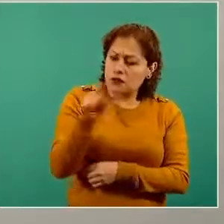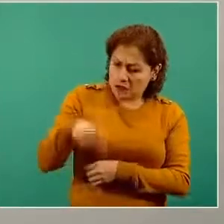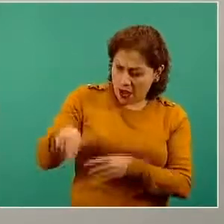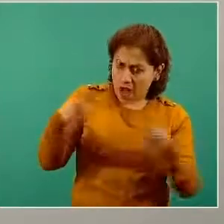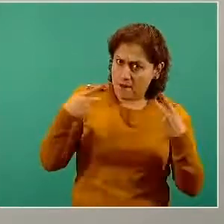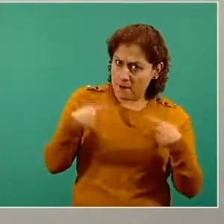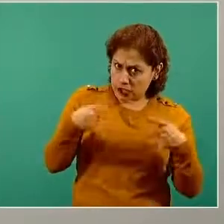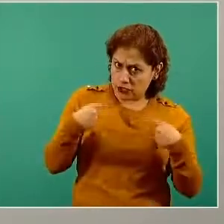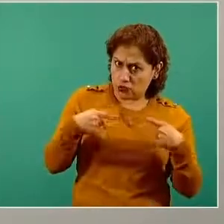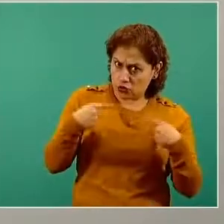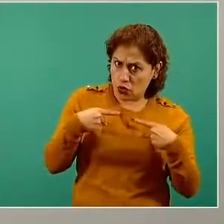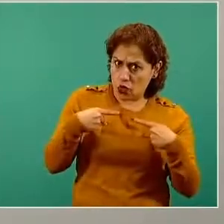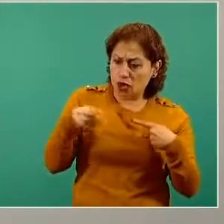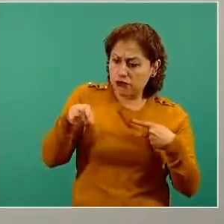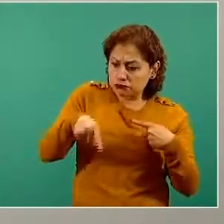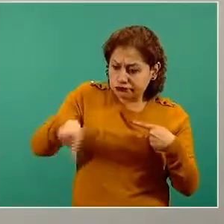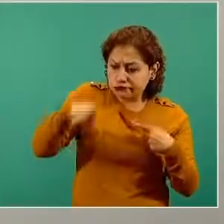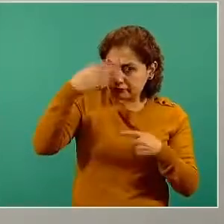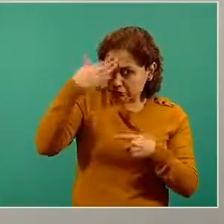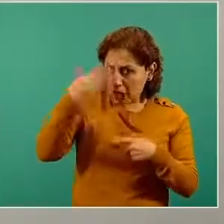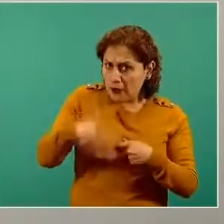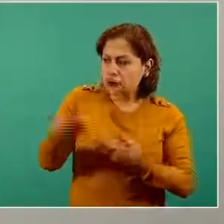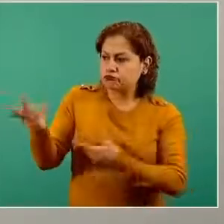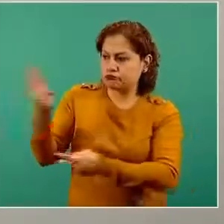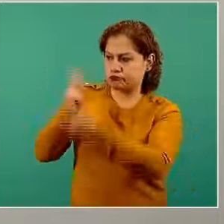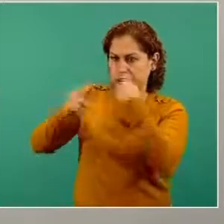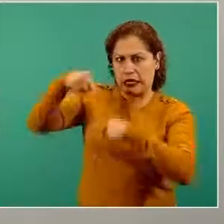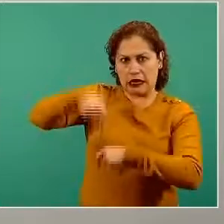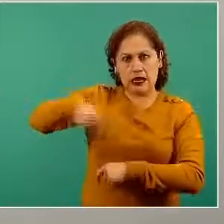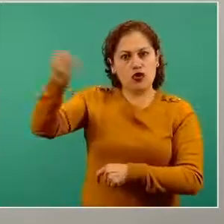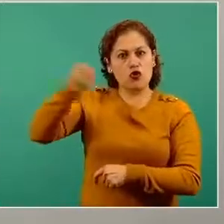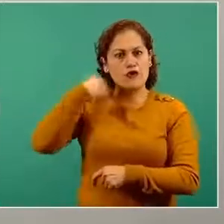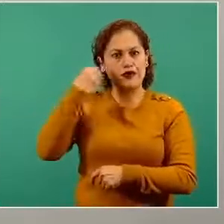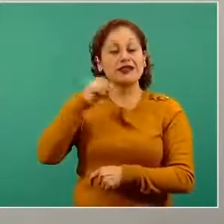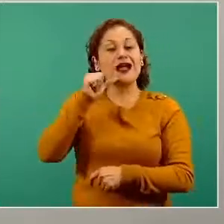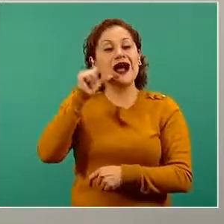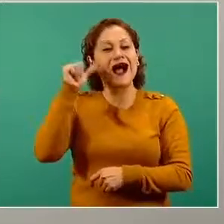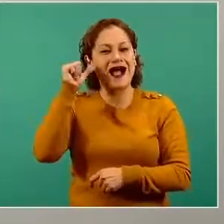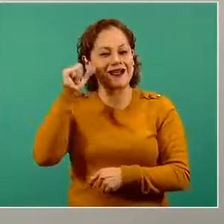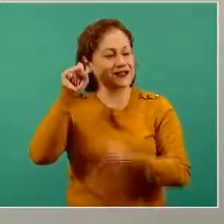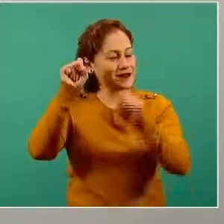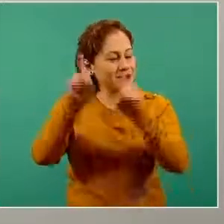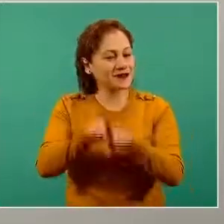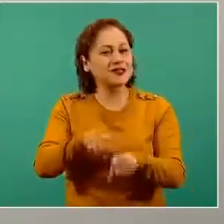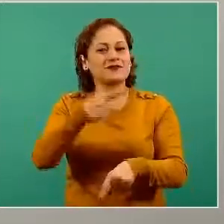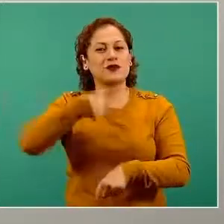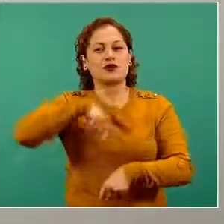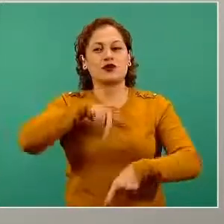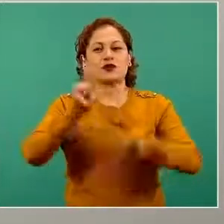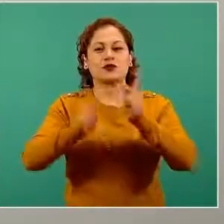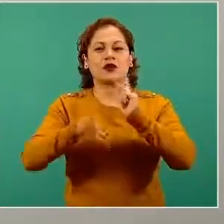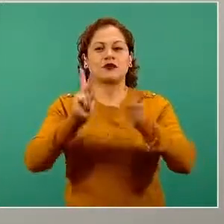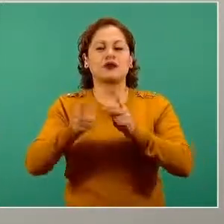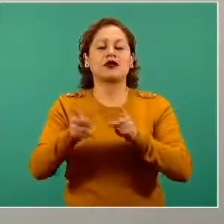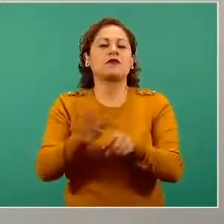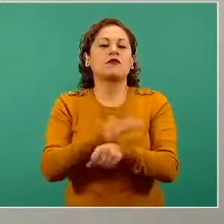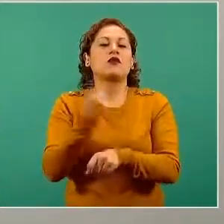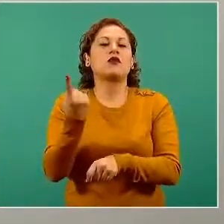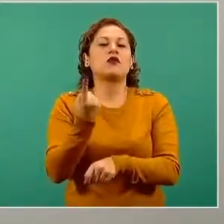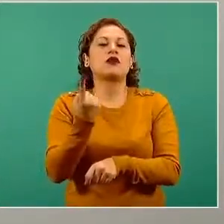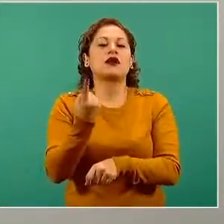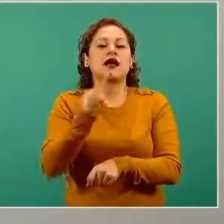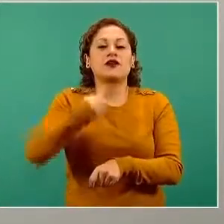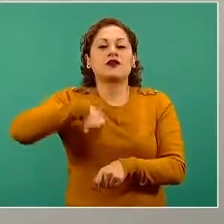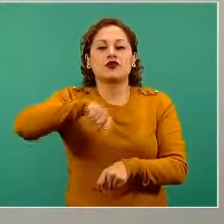que participen de esta conferencia. Lo comentábamos ayer, una de las razones por las cuales estamos alternando y también probando